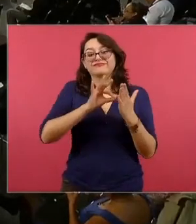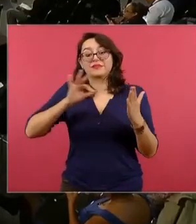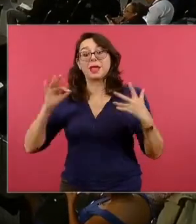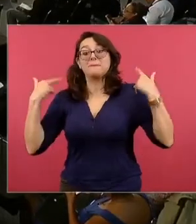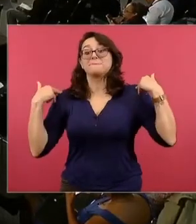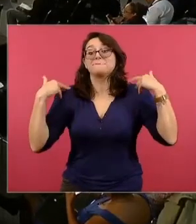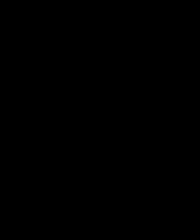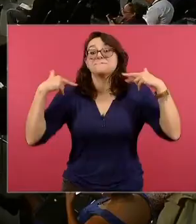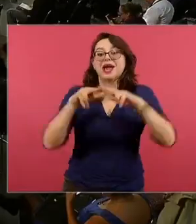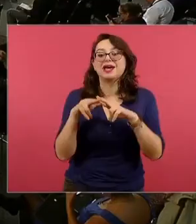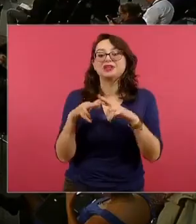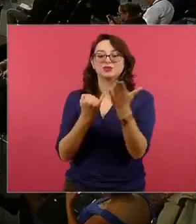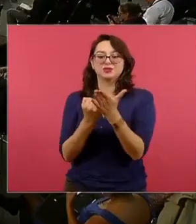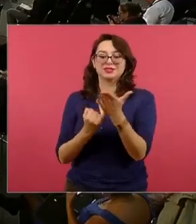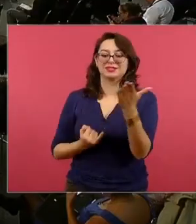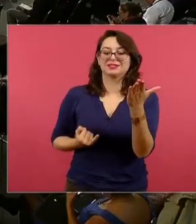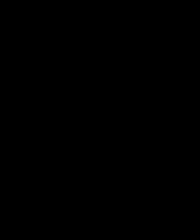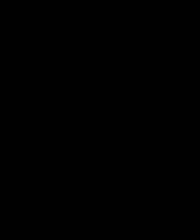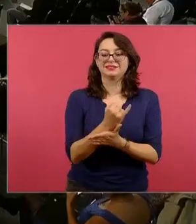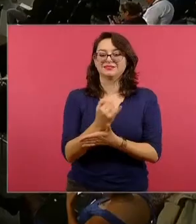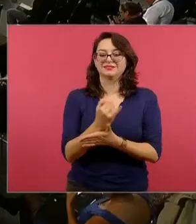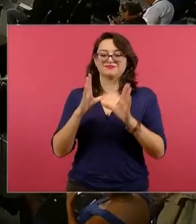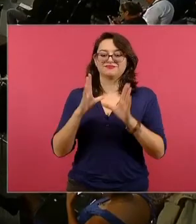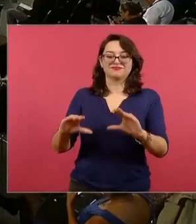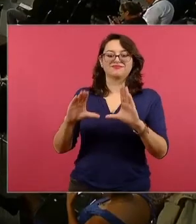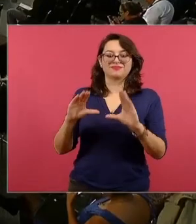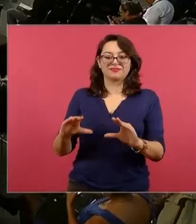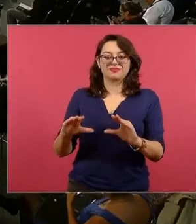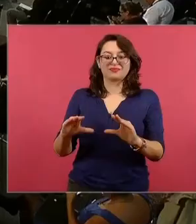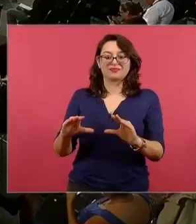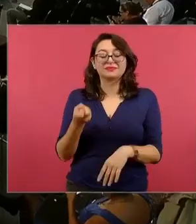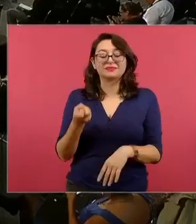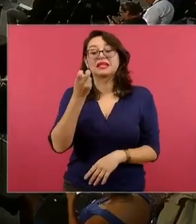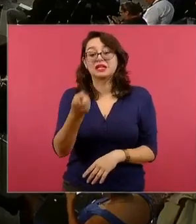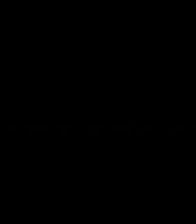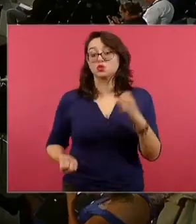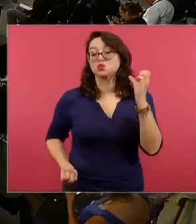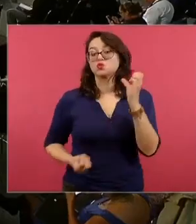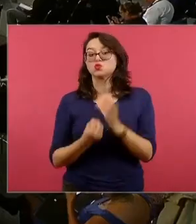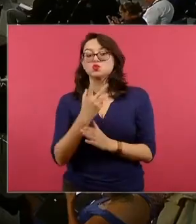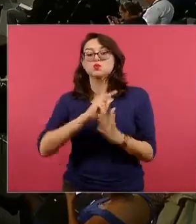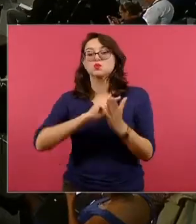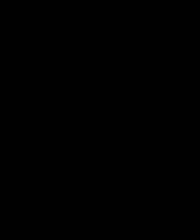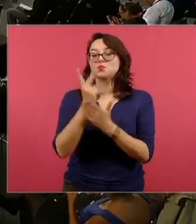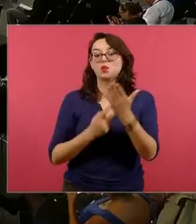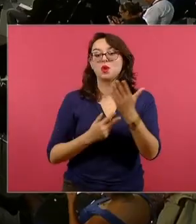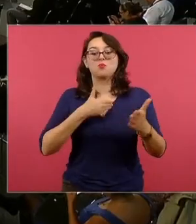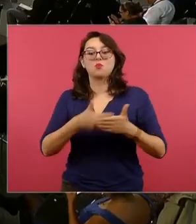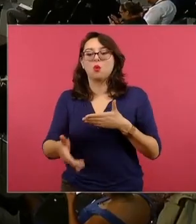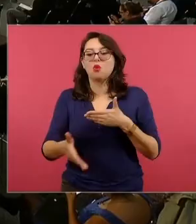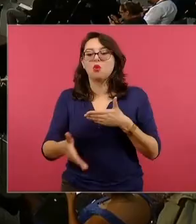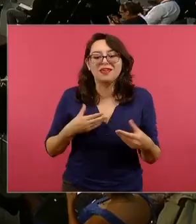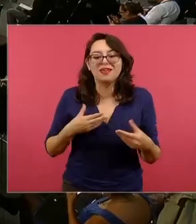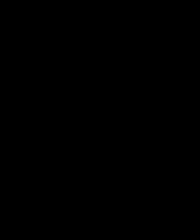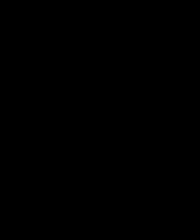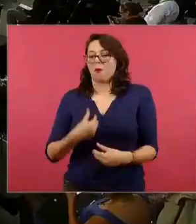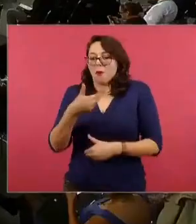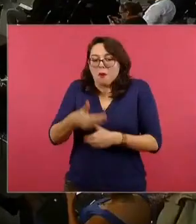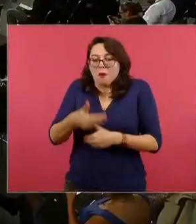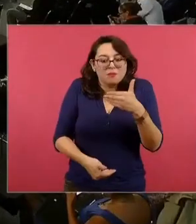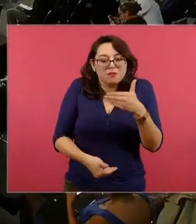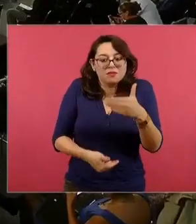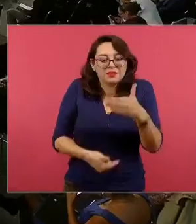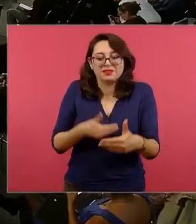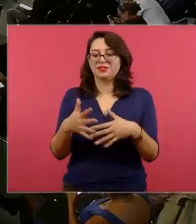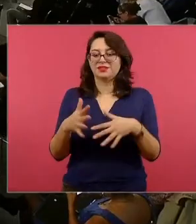este sentido, este plan de estudios está establecido como un plan de estudios vivo. La Secretaría